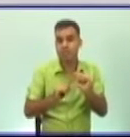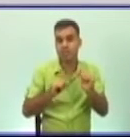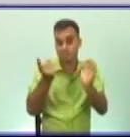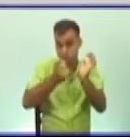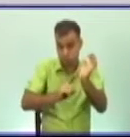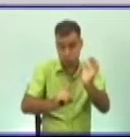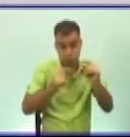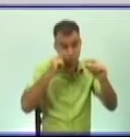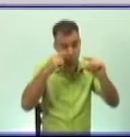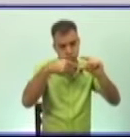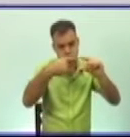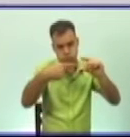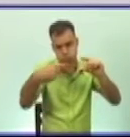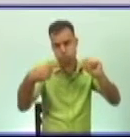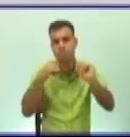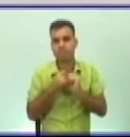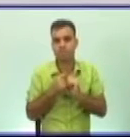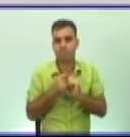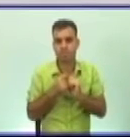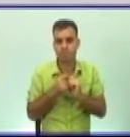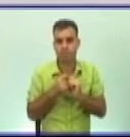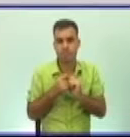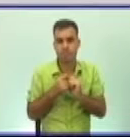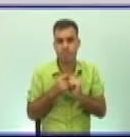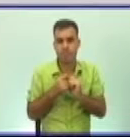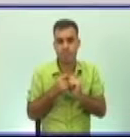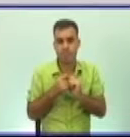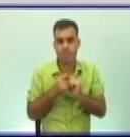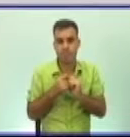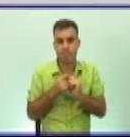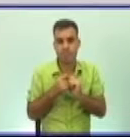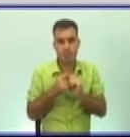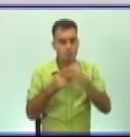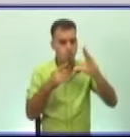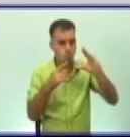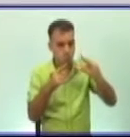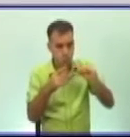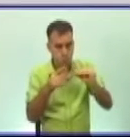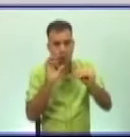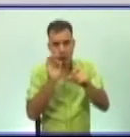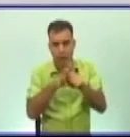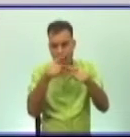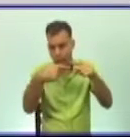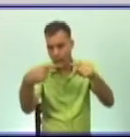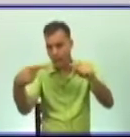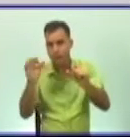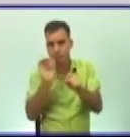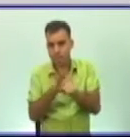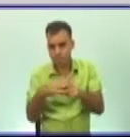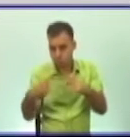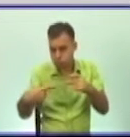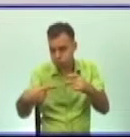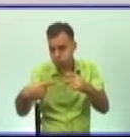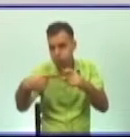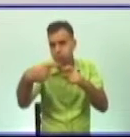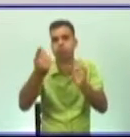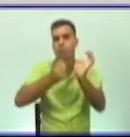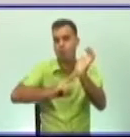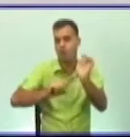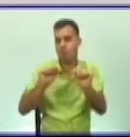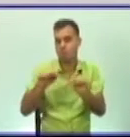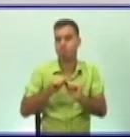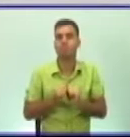se disipa en el circuito cuando éste funciona. Y les recuerdo que en este caso, como